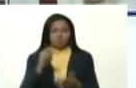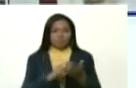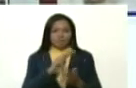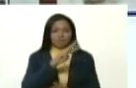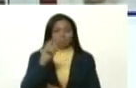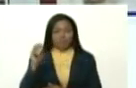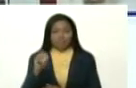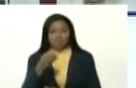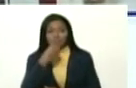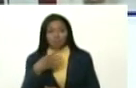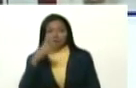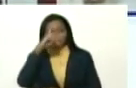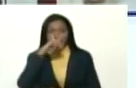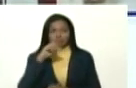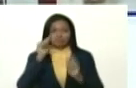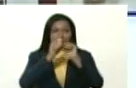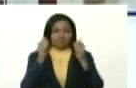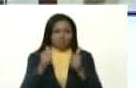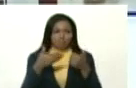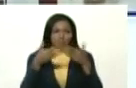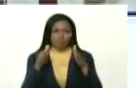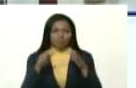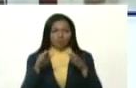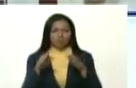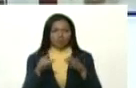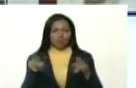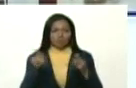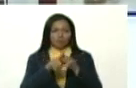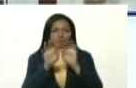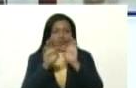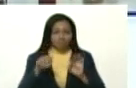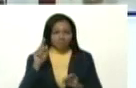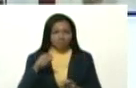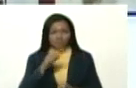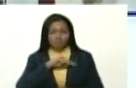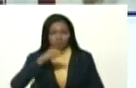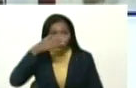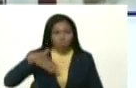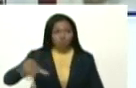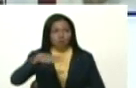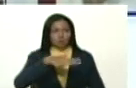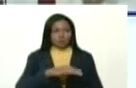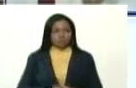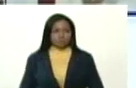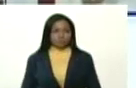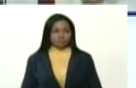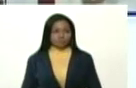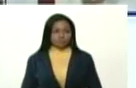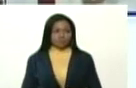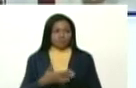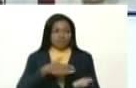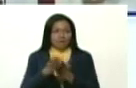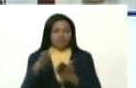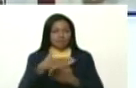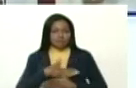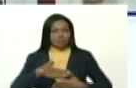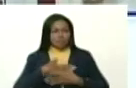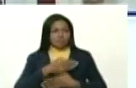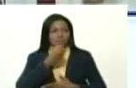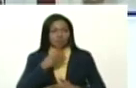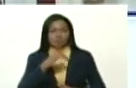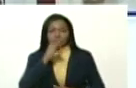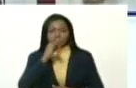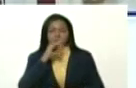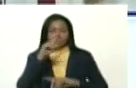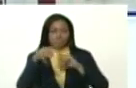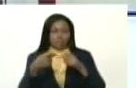un buen año para el sistema público de salud de nuestro pueblo, gratuito y de calidad. Buenas noticias tendremos en